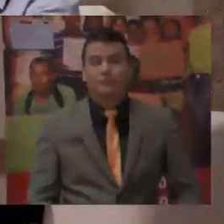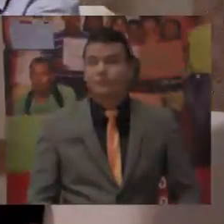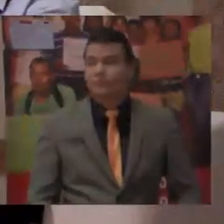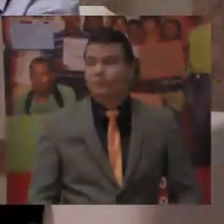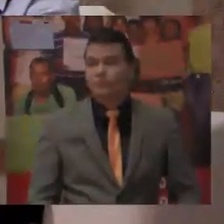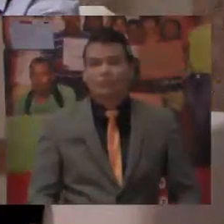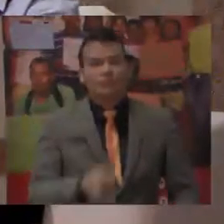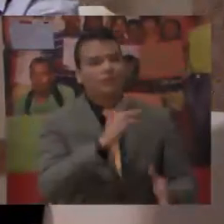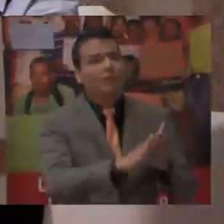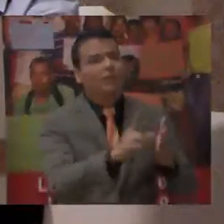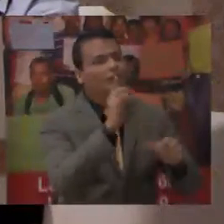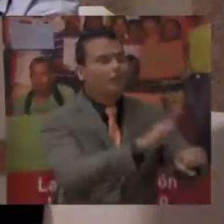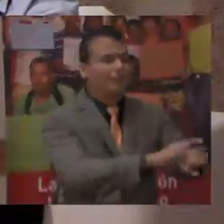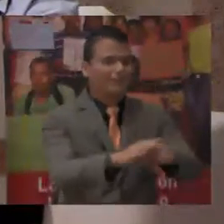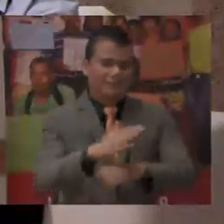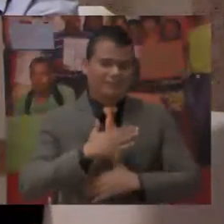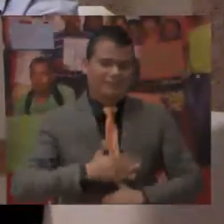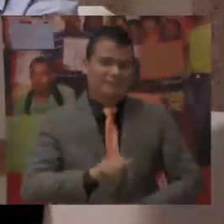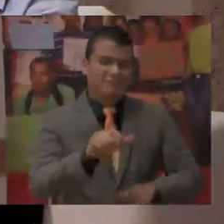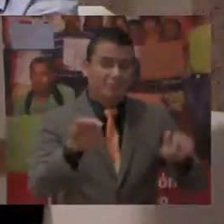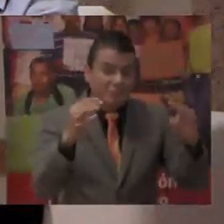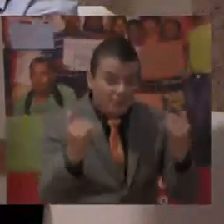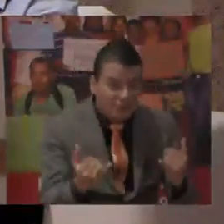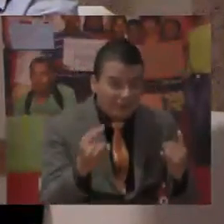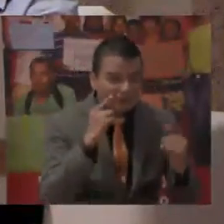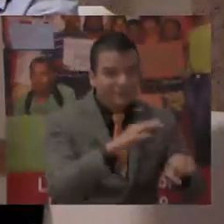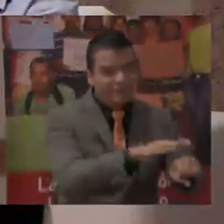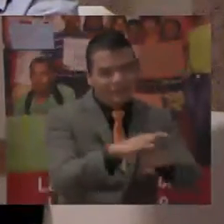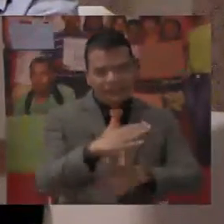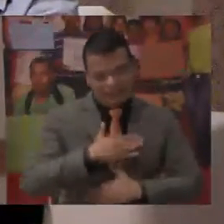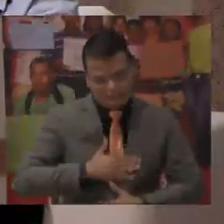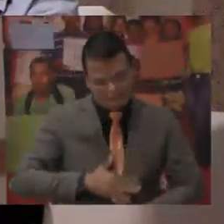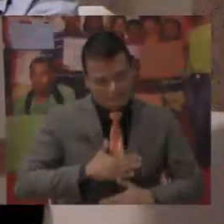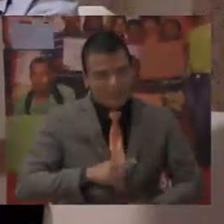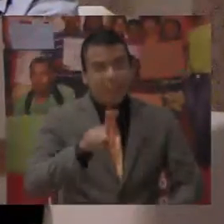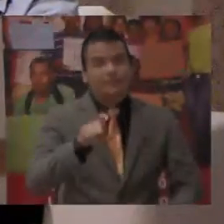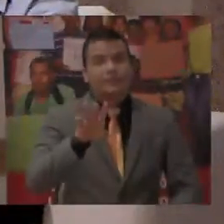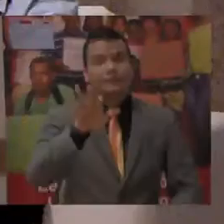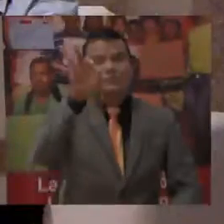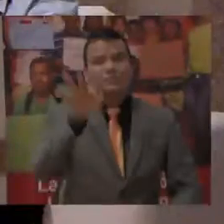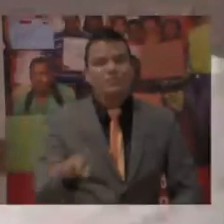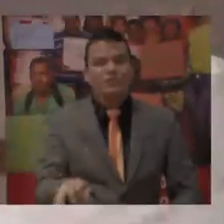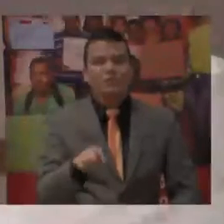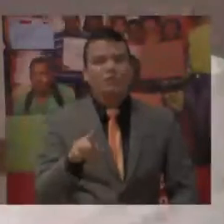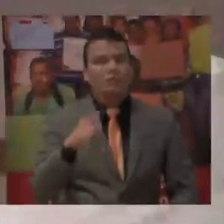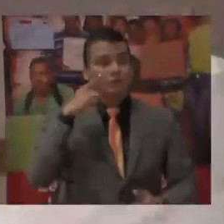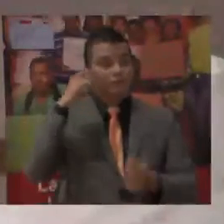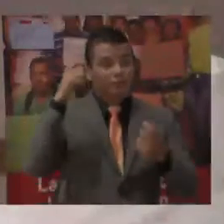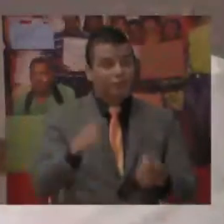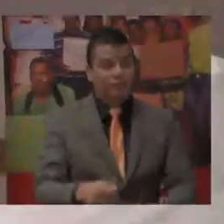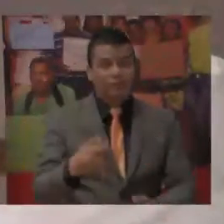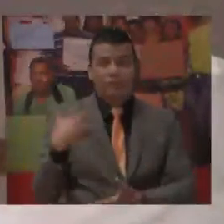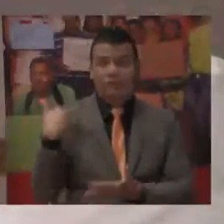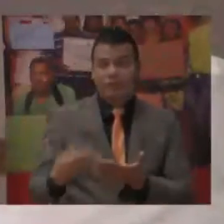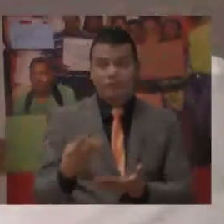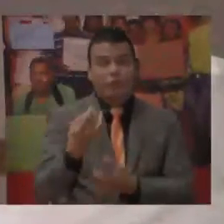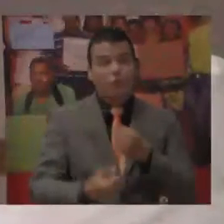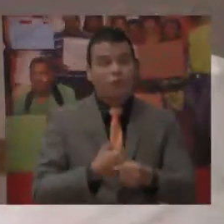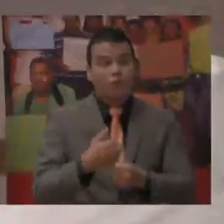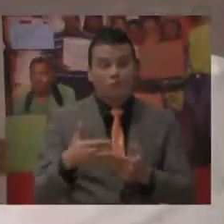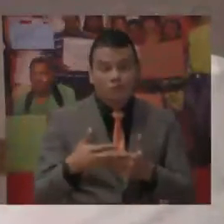Yo le quiero decir para tranquilidad de los caleños, el 64% de la inversión de estos 4 años es en